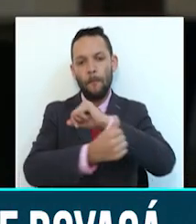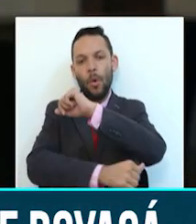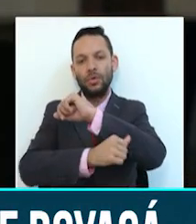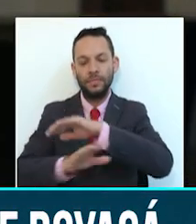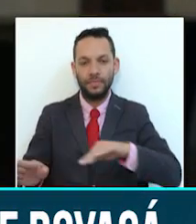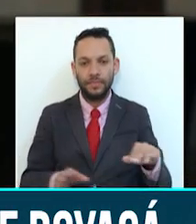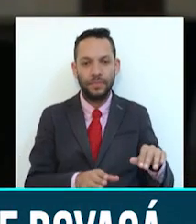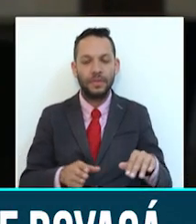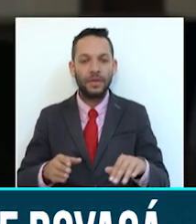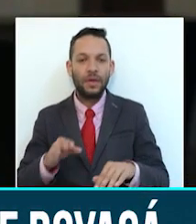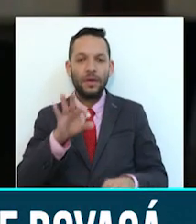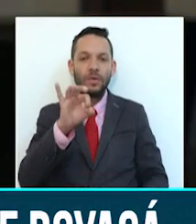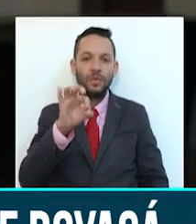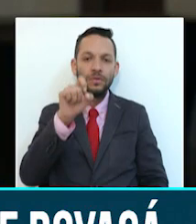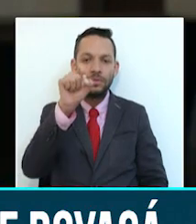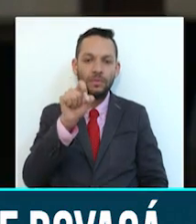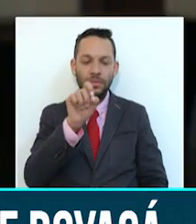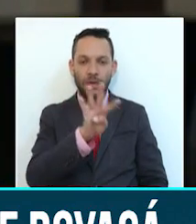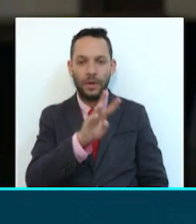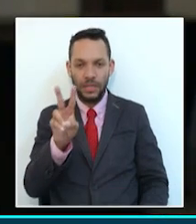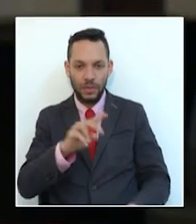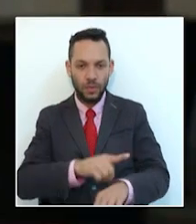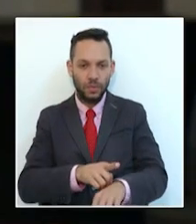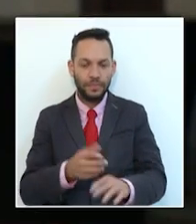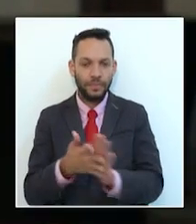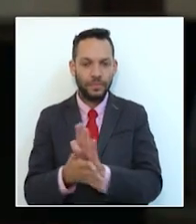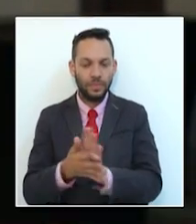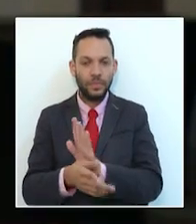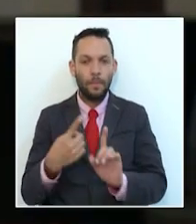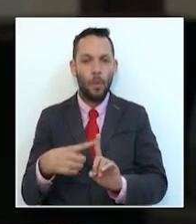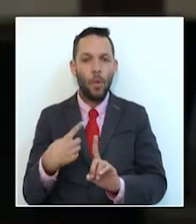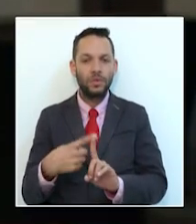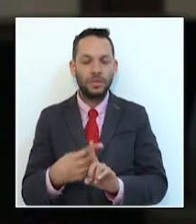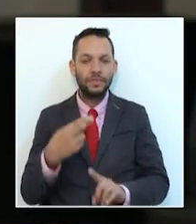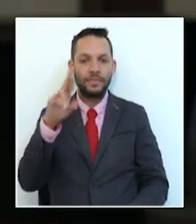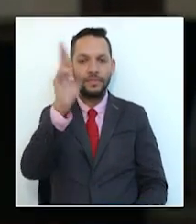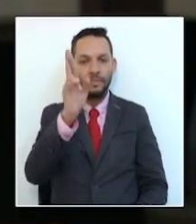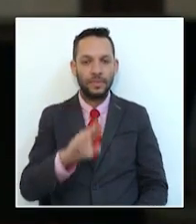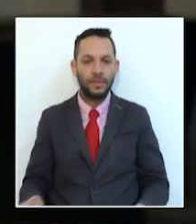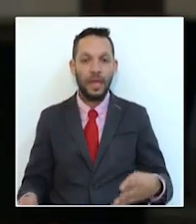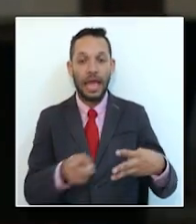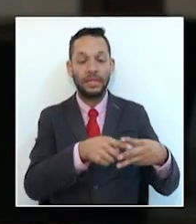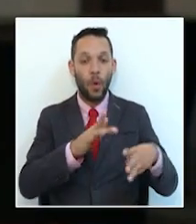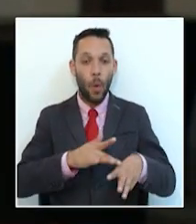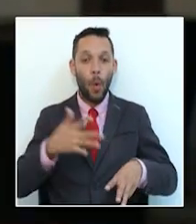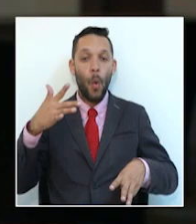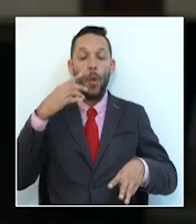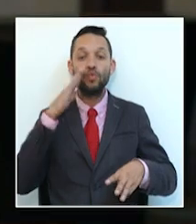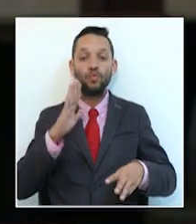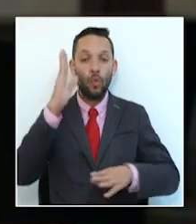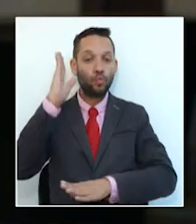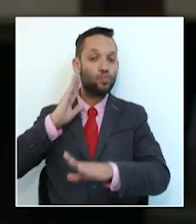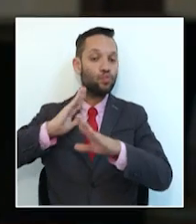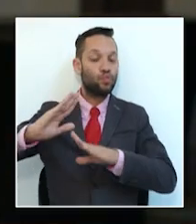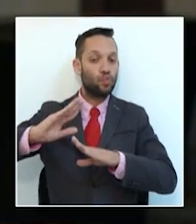Cierro simplemente 8:42 minutos con dos noticias muy buenas para una noticia muy buena para el departamento de Risaralda, y es que hubo 3 medallas de oro en el judo. Y